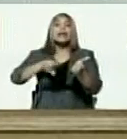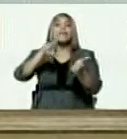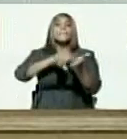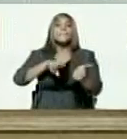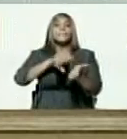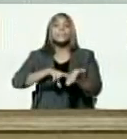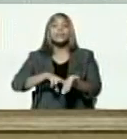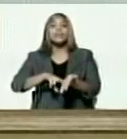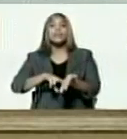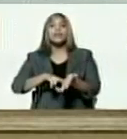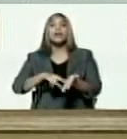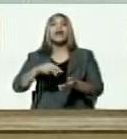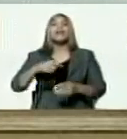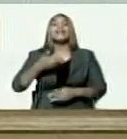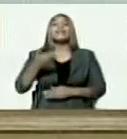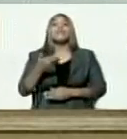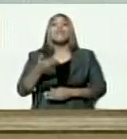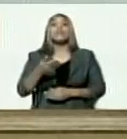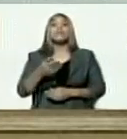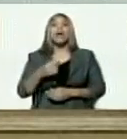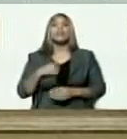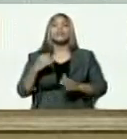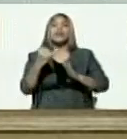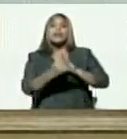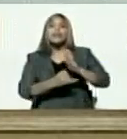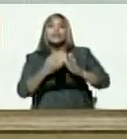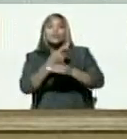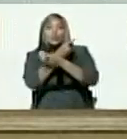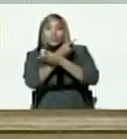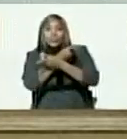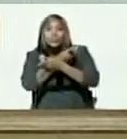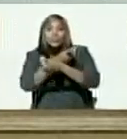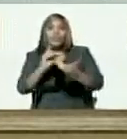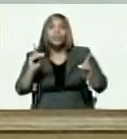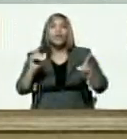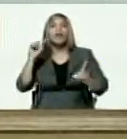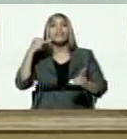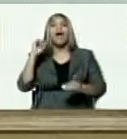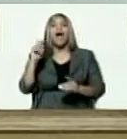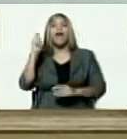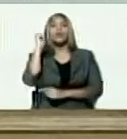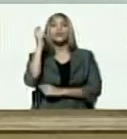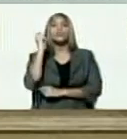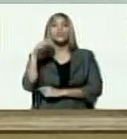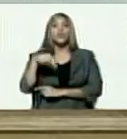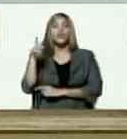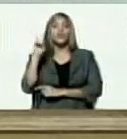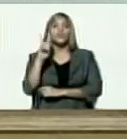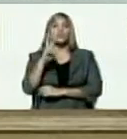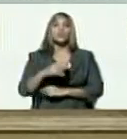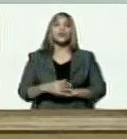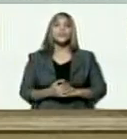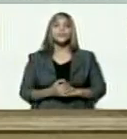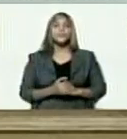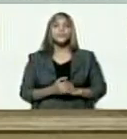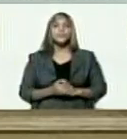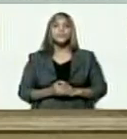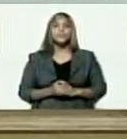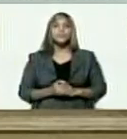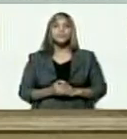la institucionalidad democrática contenida en nuestra Constitución de la República Bolivariana de